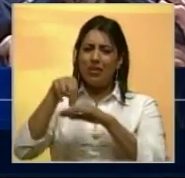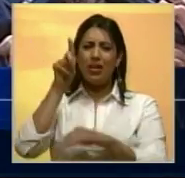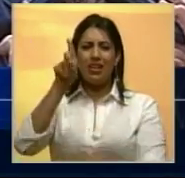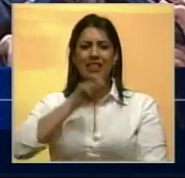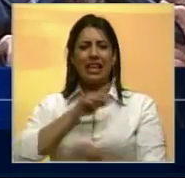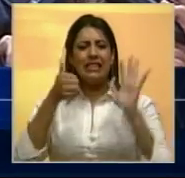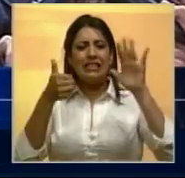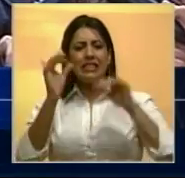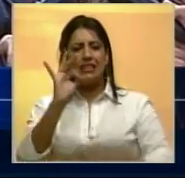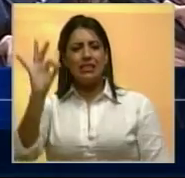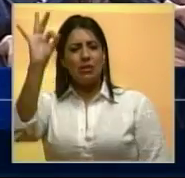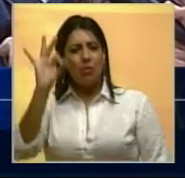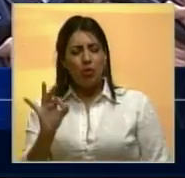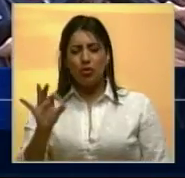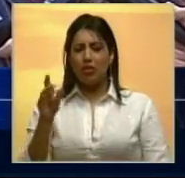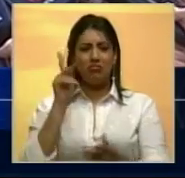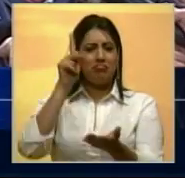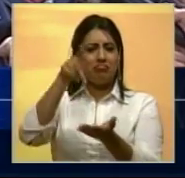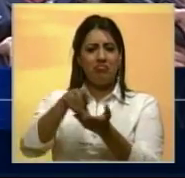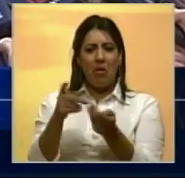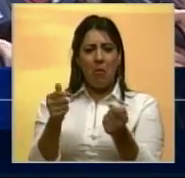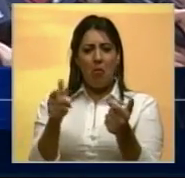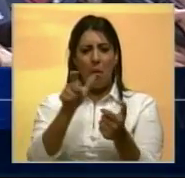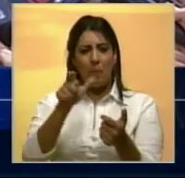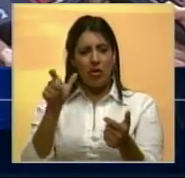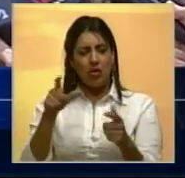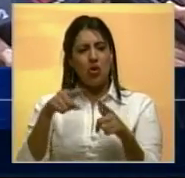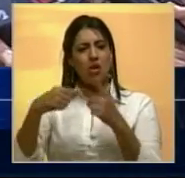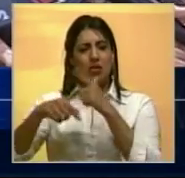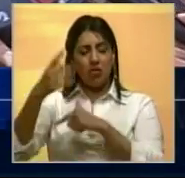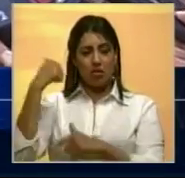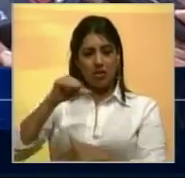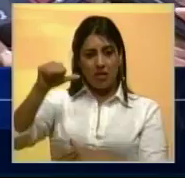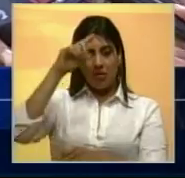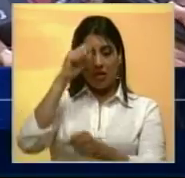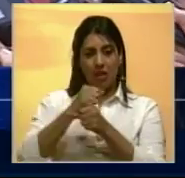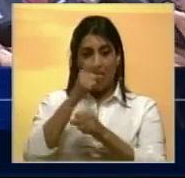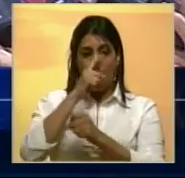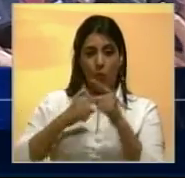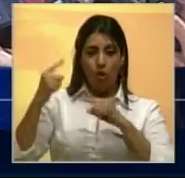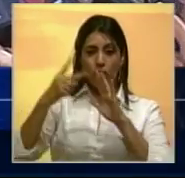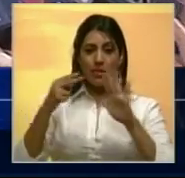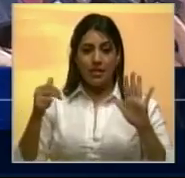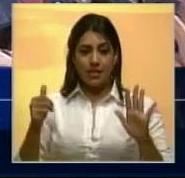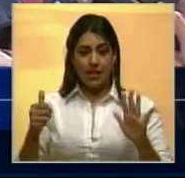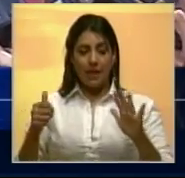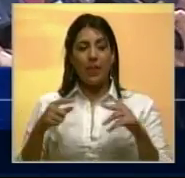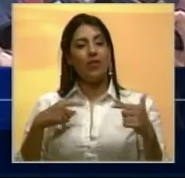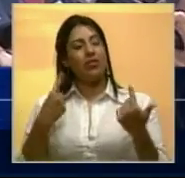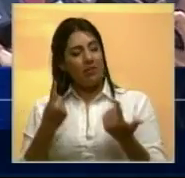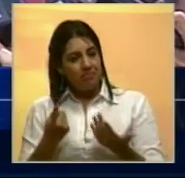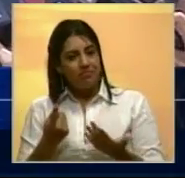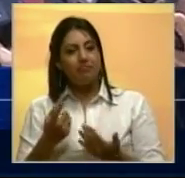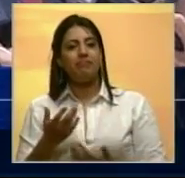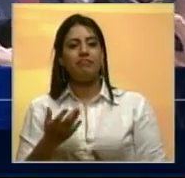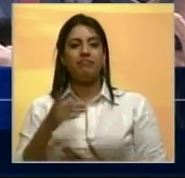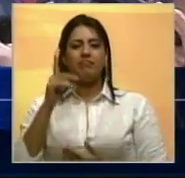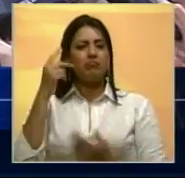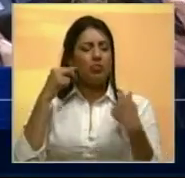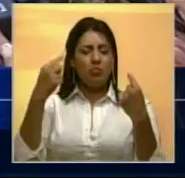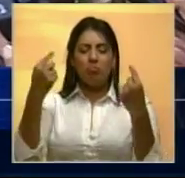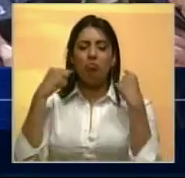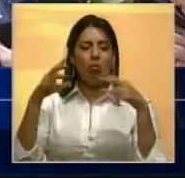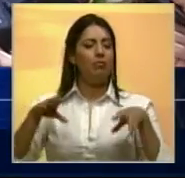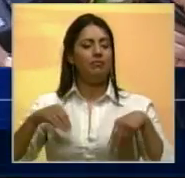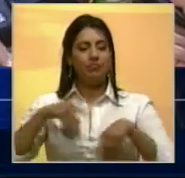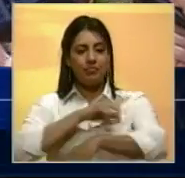tuvo un 60% de inasistencia a las plenarias de la Asamblea Nacional del año pasado, en una circunstancia de